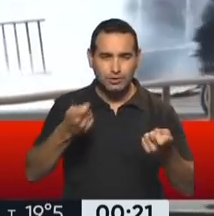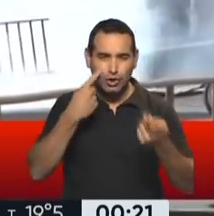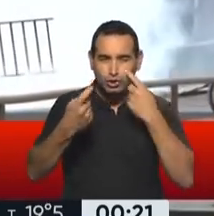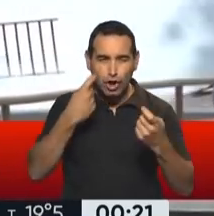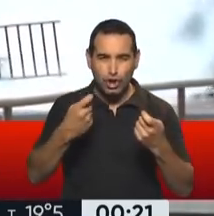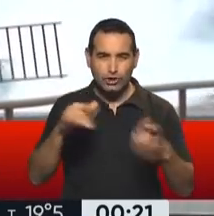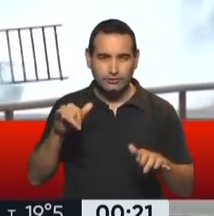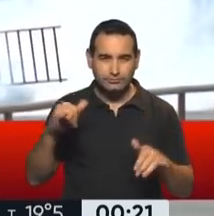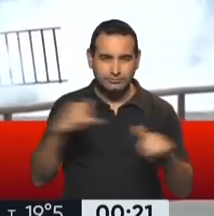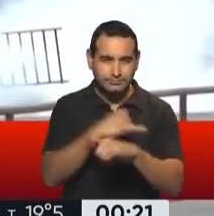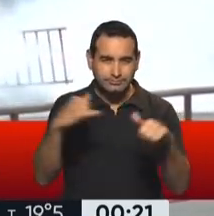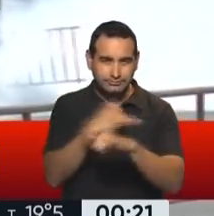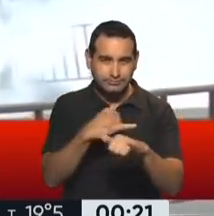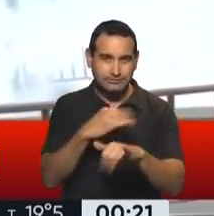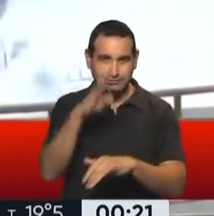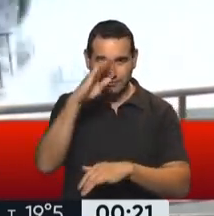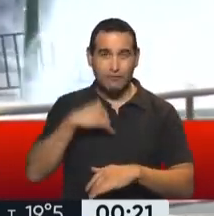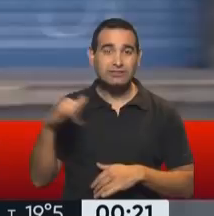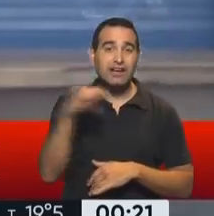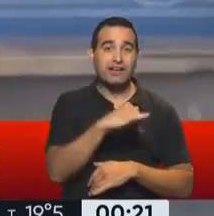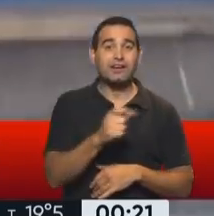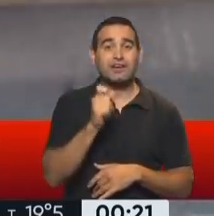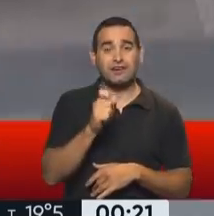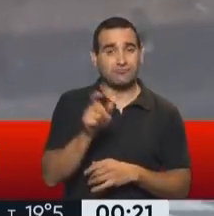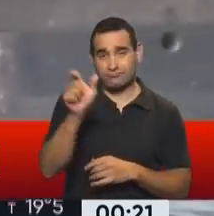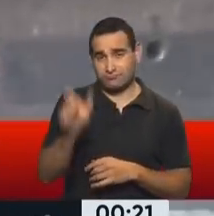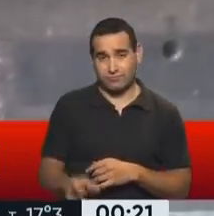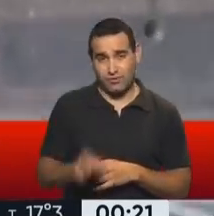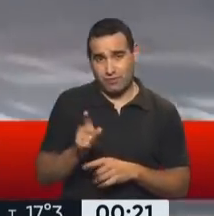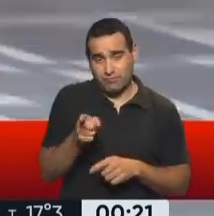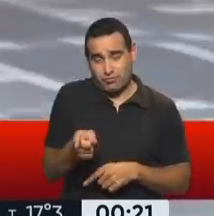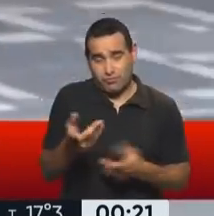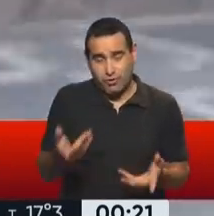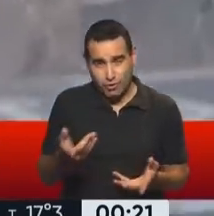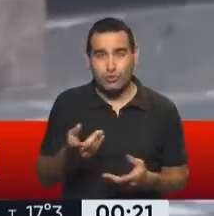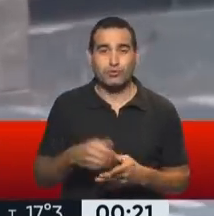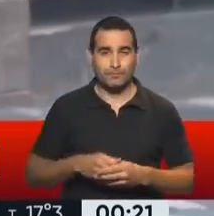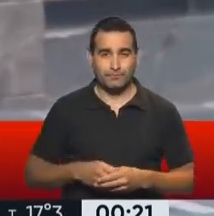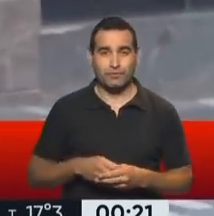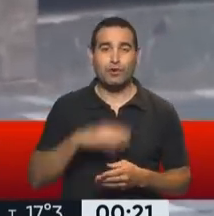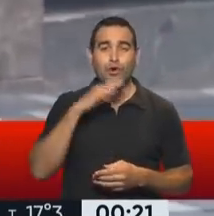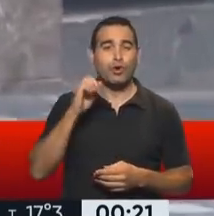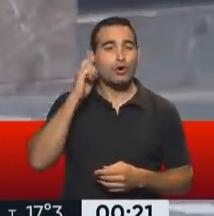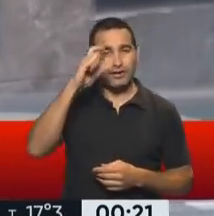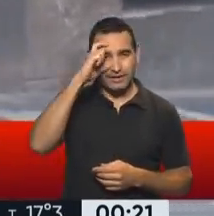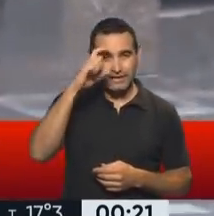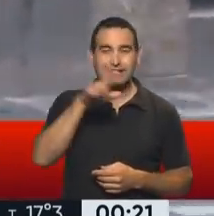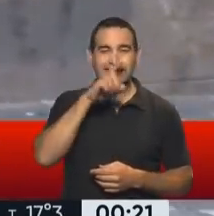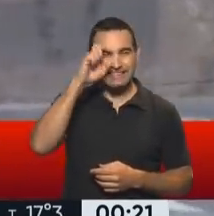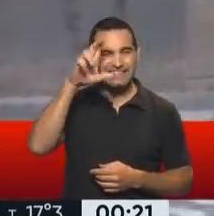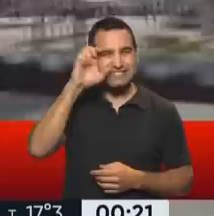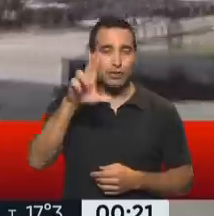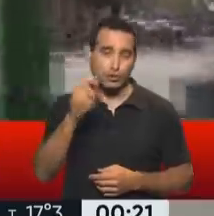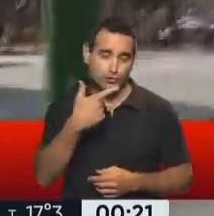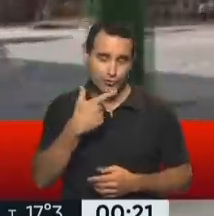salida y los manejos aéreos en ese momento clave e histórico para Bolivia, era esta figura, Jorge Terceros. Y